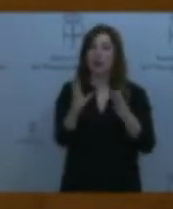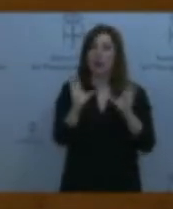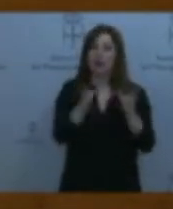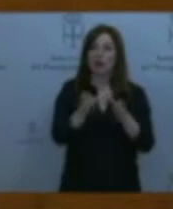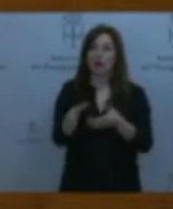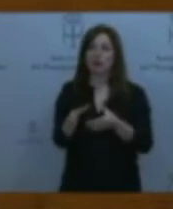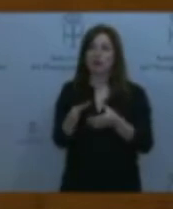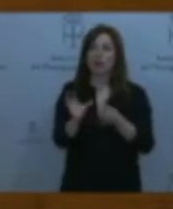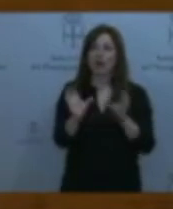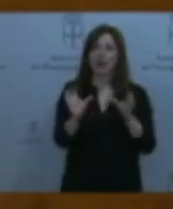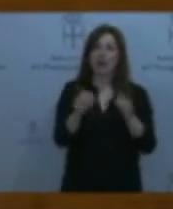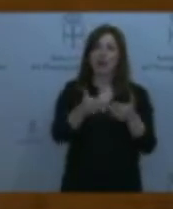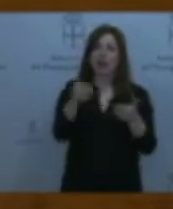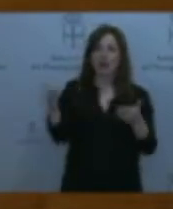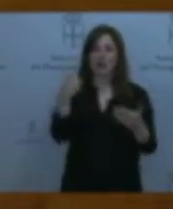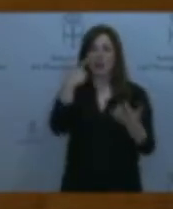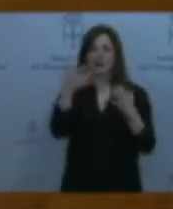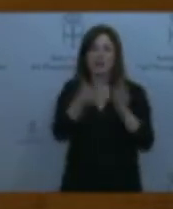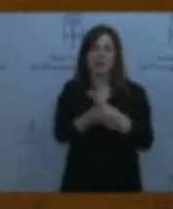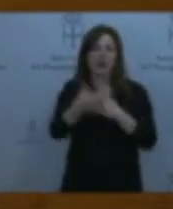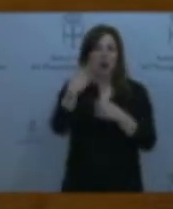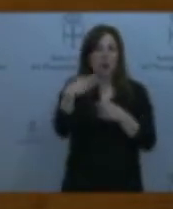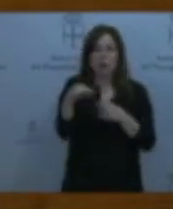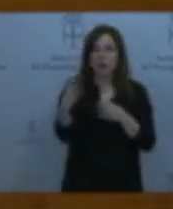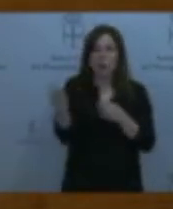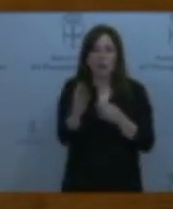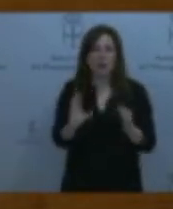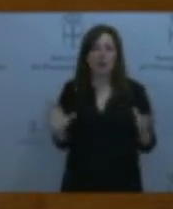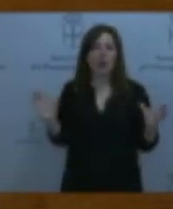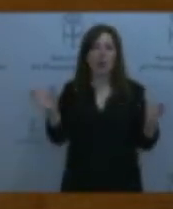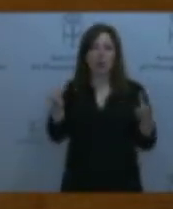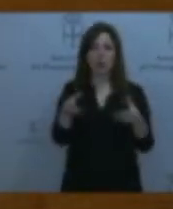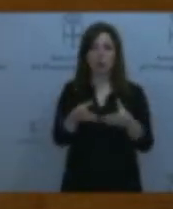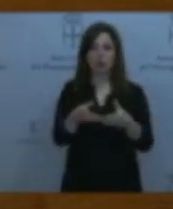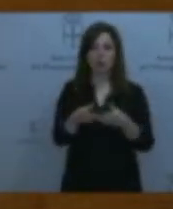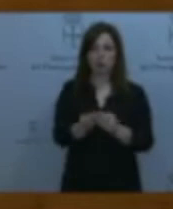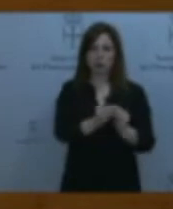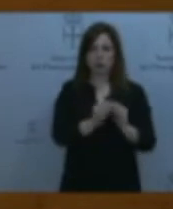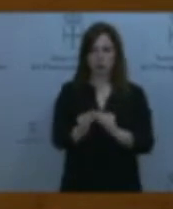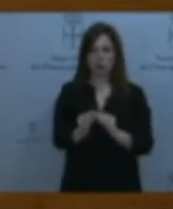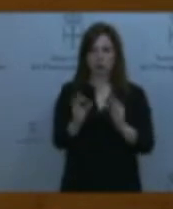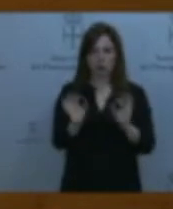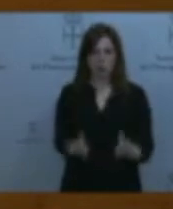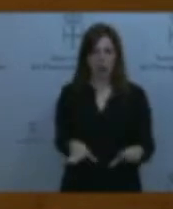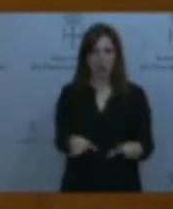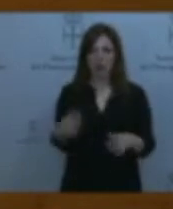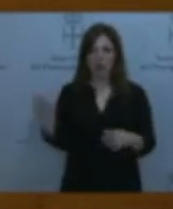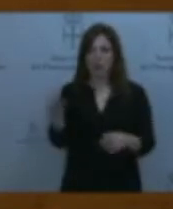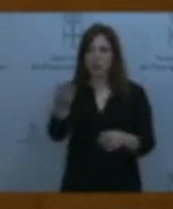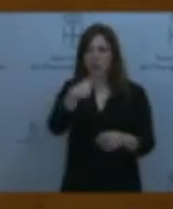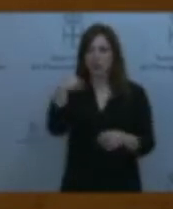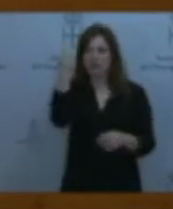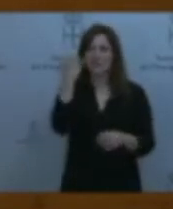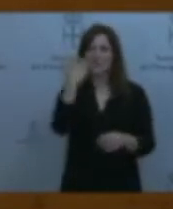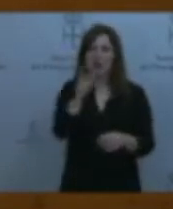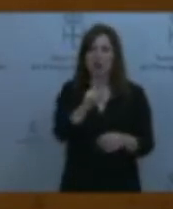colección de arte. Creemos que la colección de arte es única y debería estar conjuntamente tratada, ¿no? Nos parecería extraño,